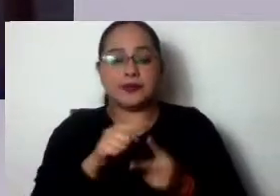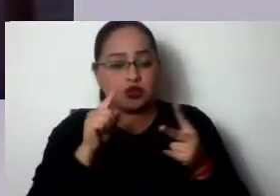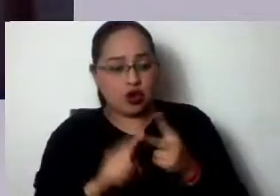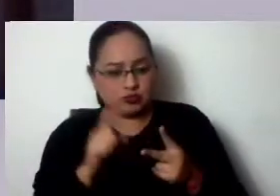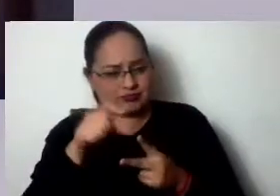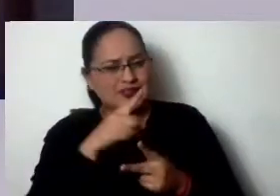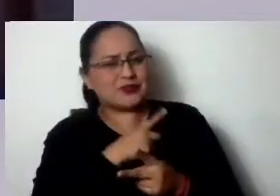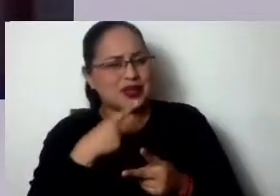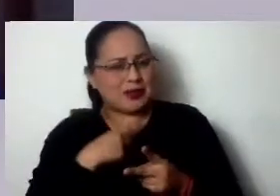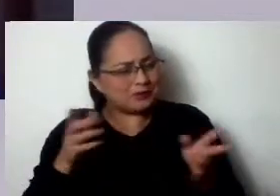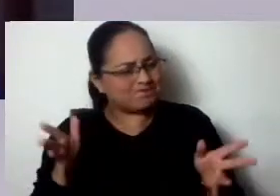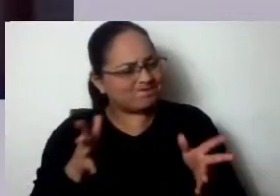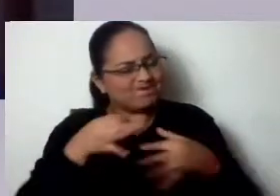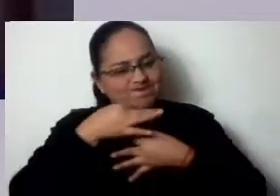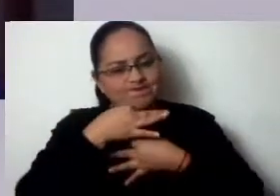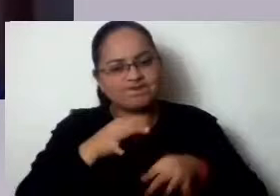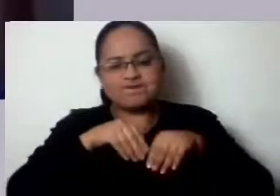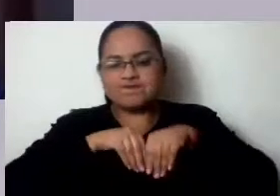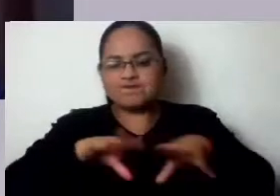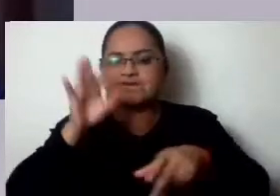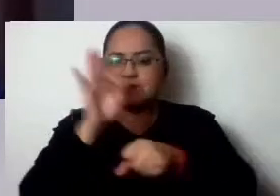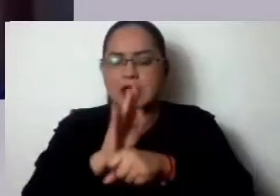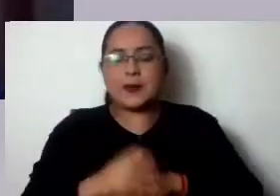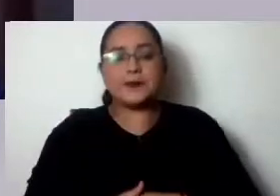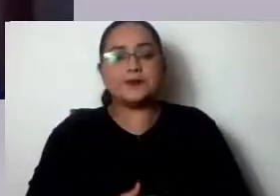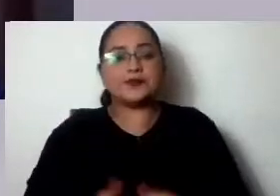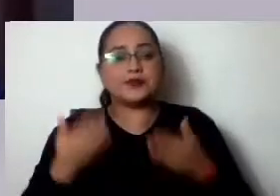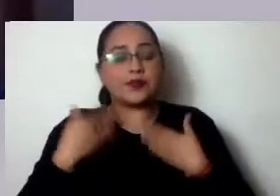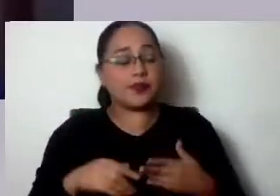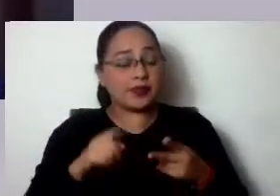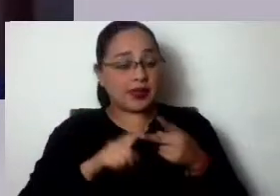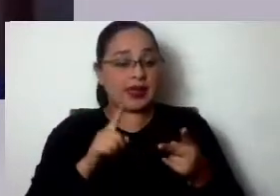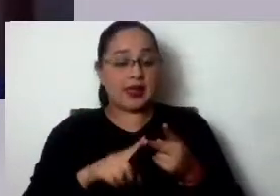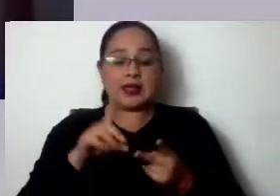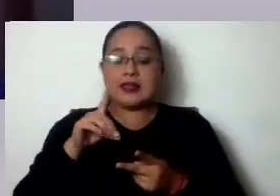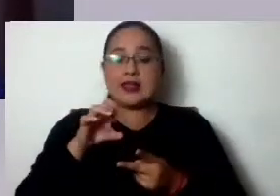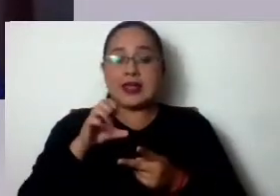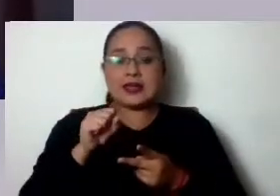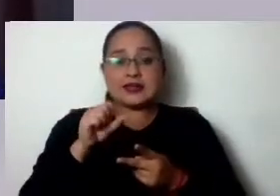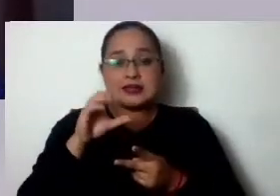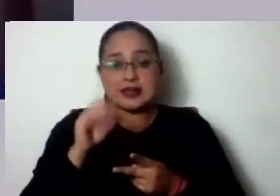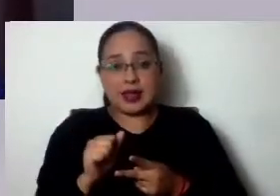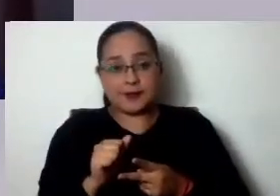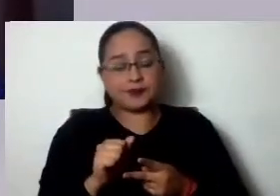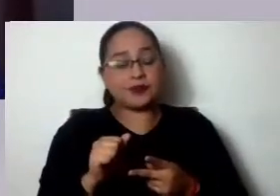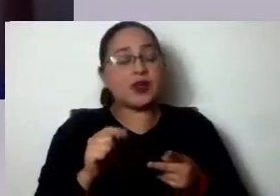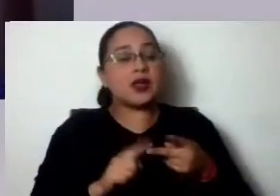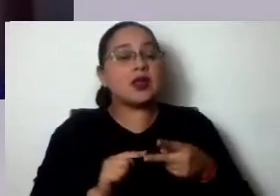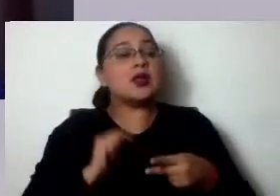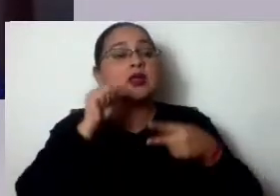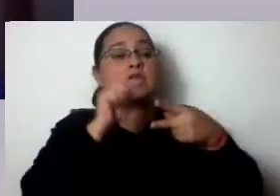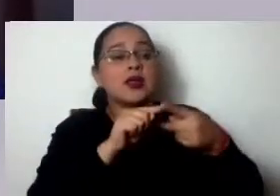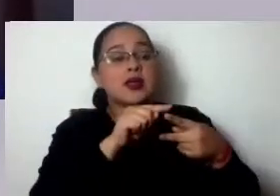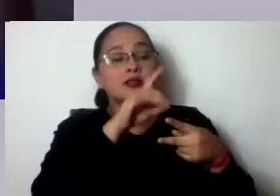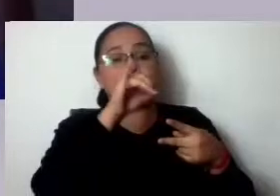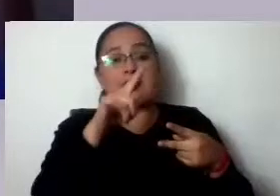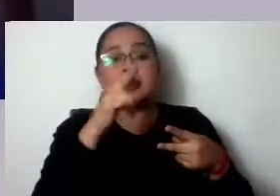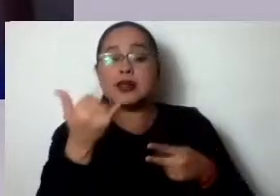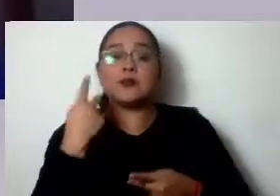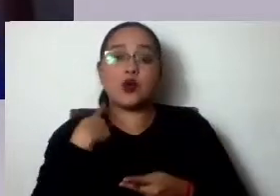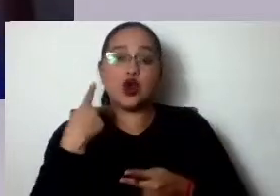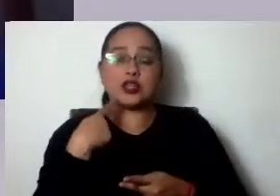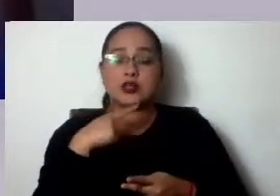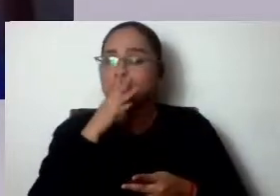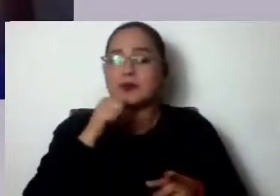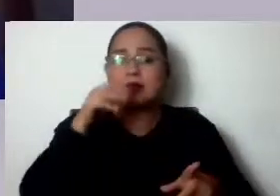la plena realización de los derechos civiles y políticos sin el goce de los derechos económicos sociales y culturales resulta